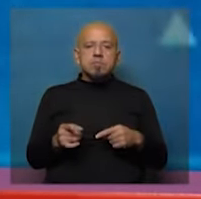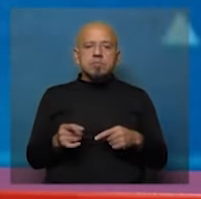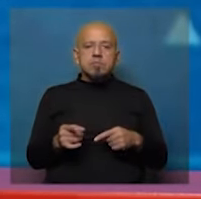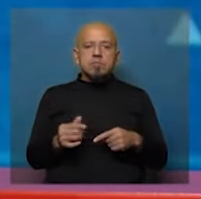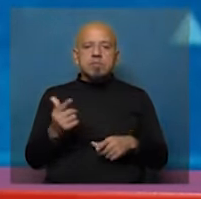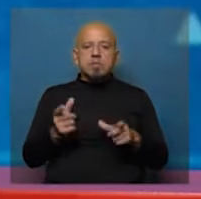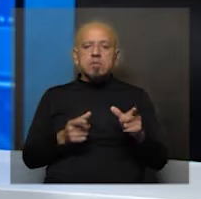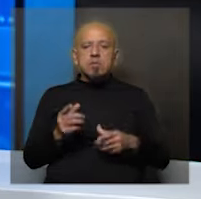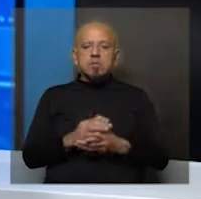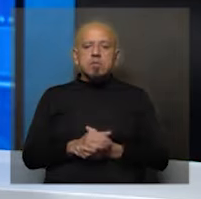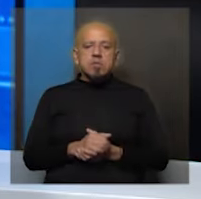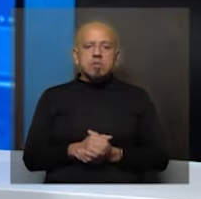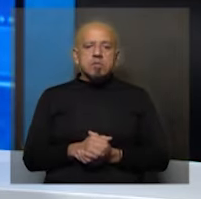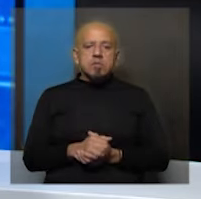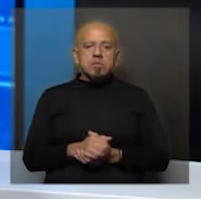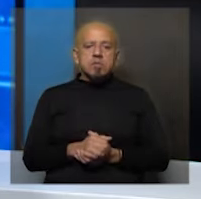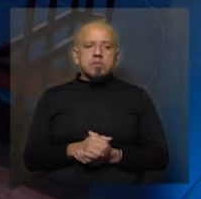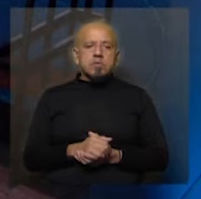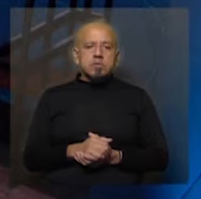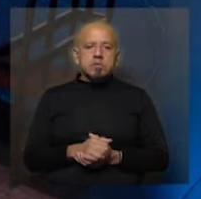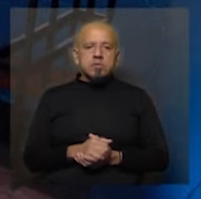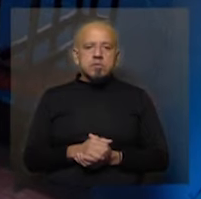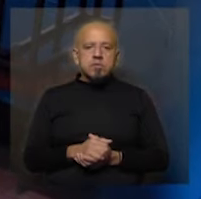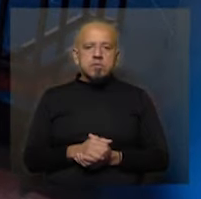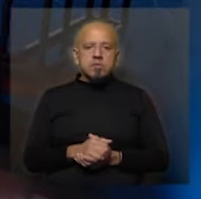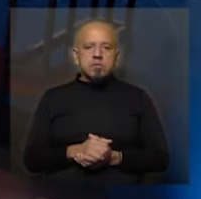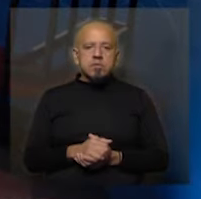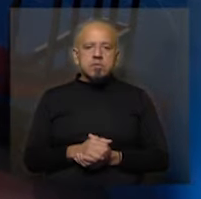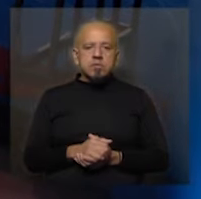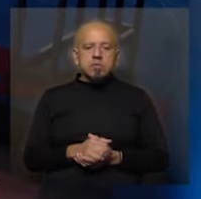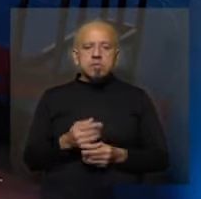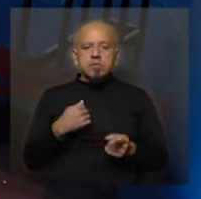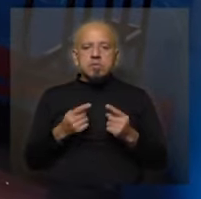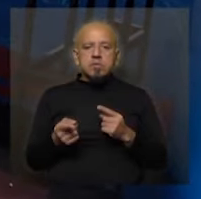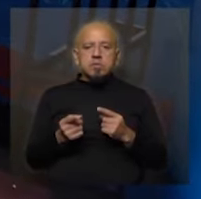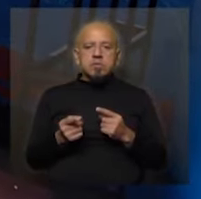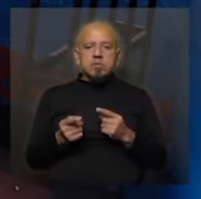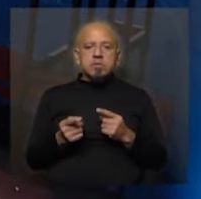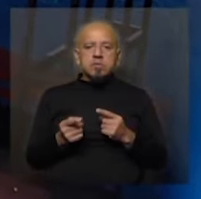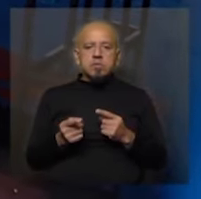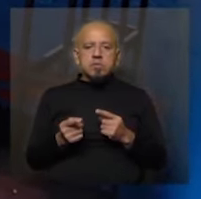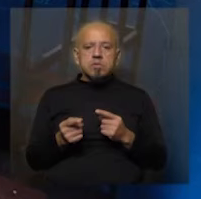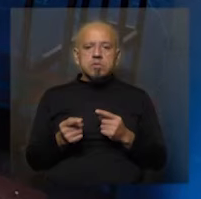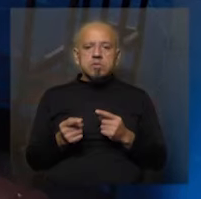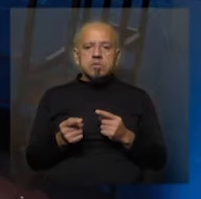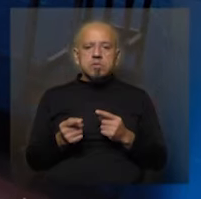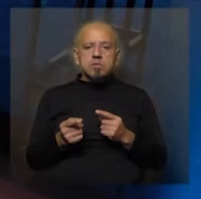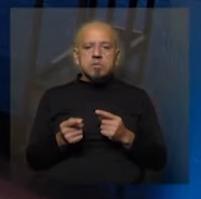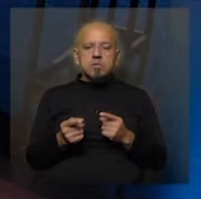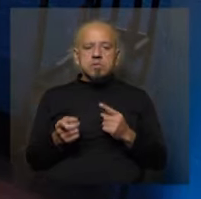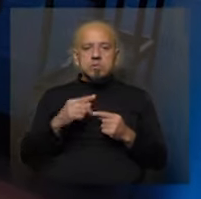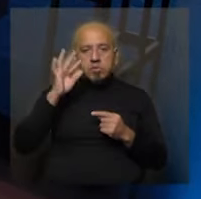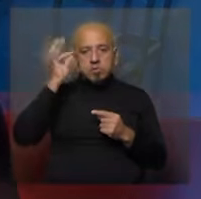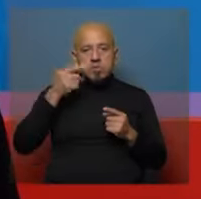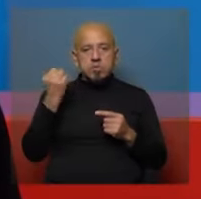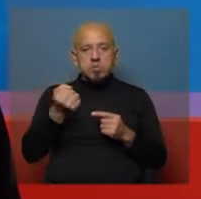víctimas rosmar a ver Yo escuchando a Mariela y no le iba a traer pero ahora Este creo que es importante